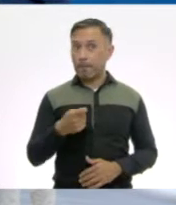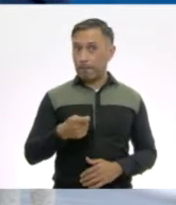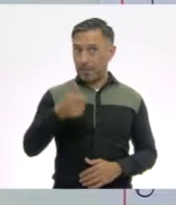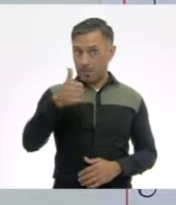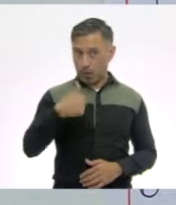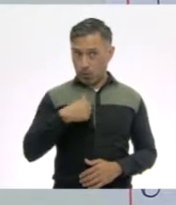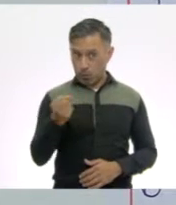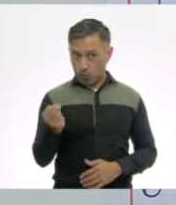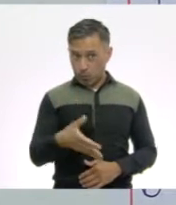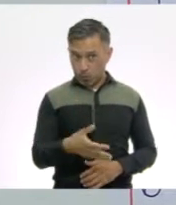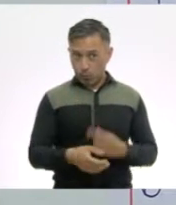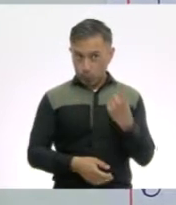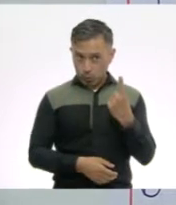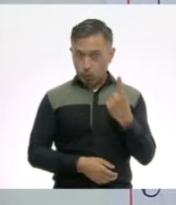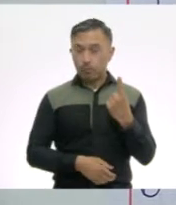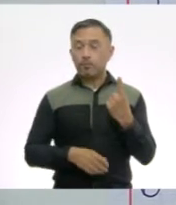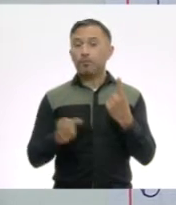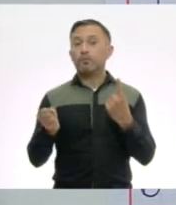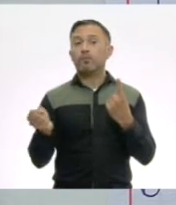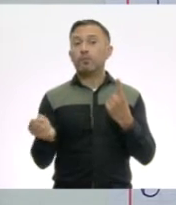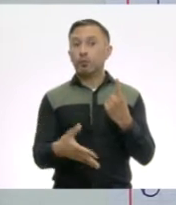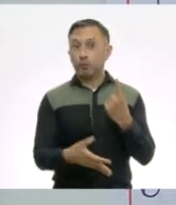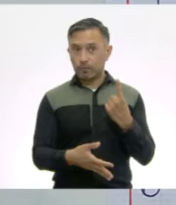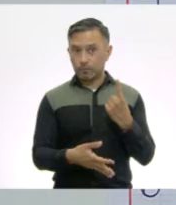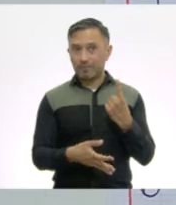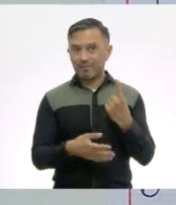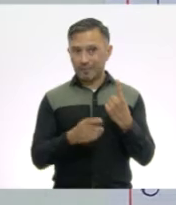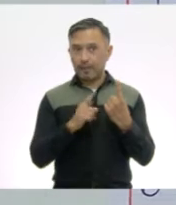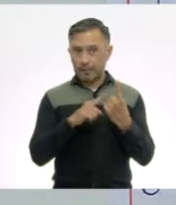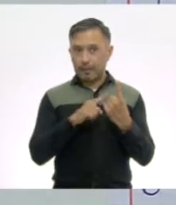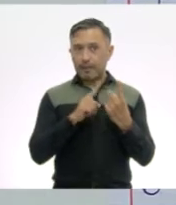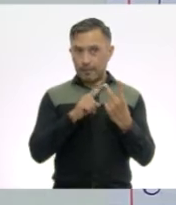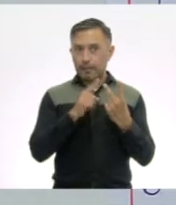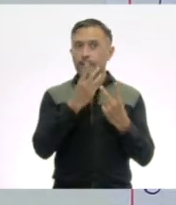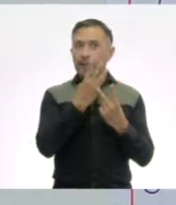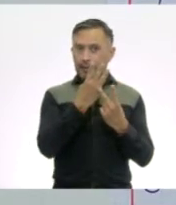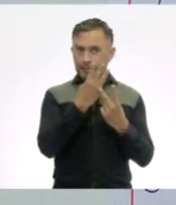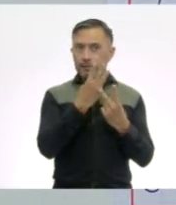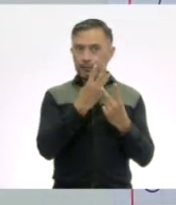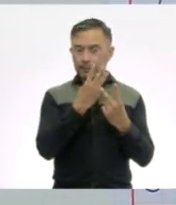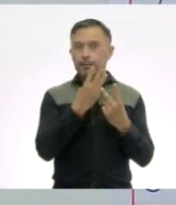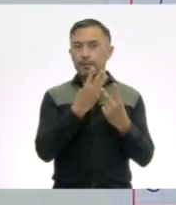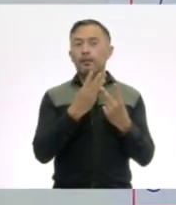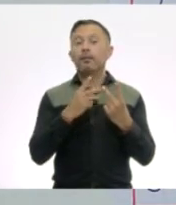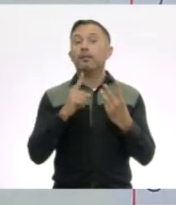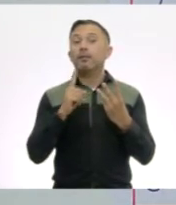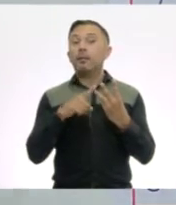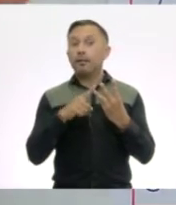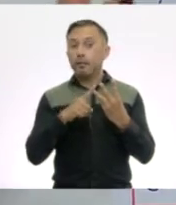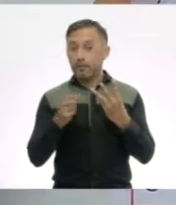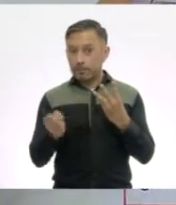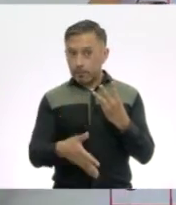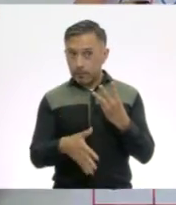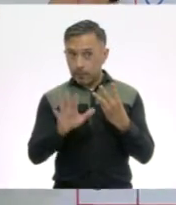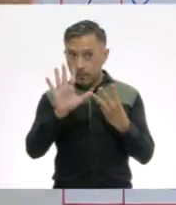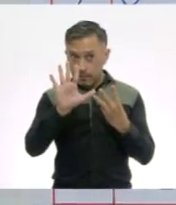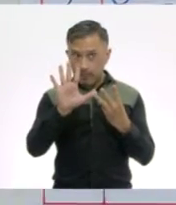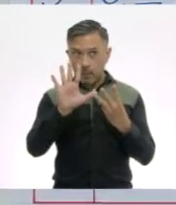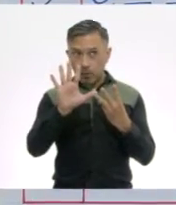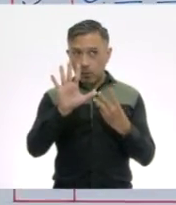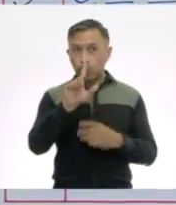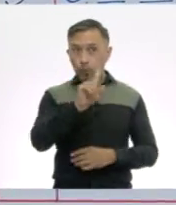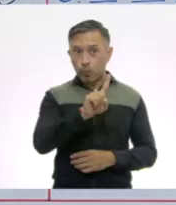tirada, 3 en la segunda y 5 en la tercera, ¿cómo voy a tener que acomodar los números para que